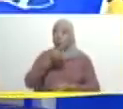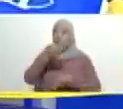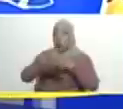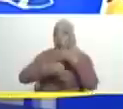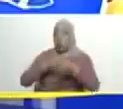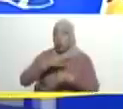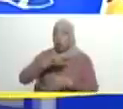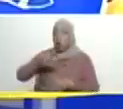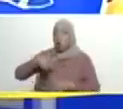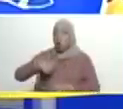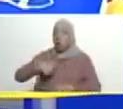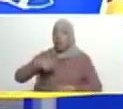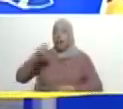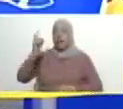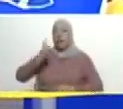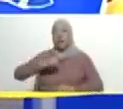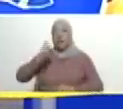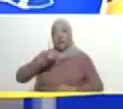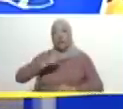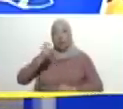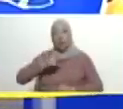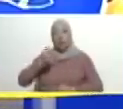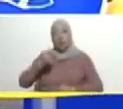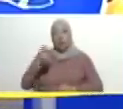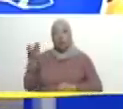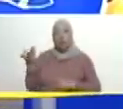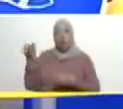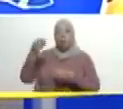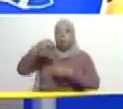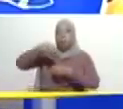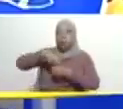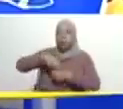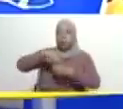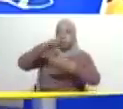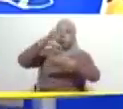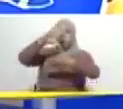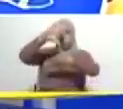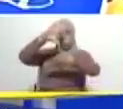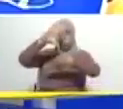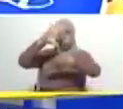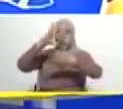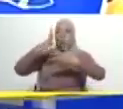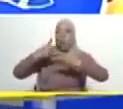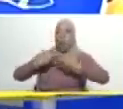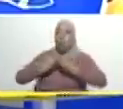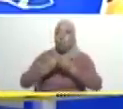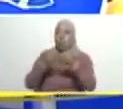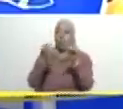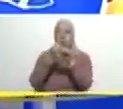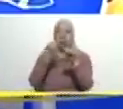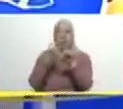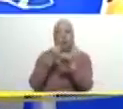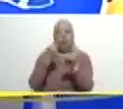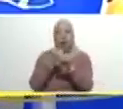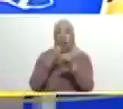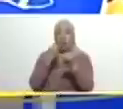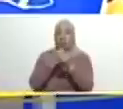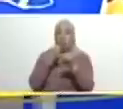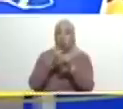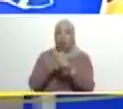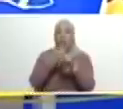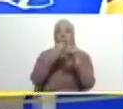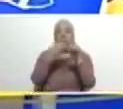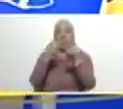revela nuestra necesidad absoluta como miembros del hemisferio de trabajar juntos sobre las distintas